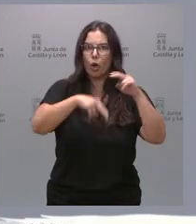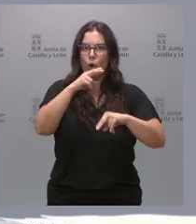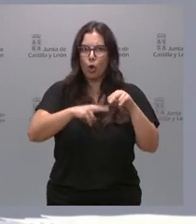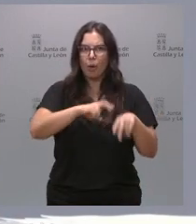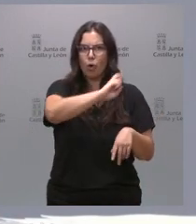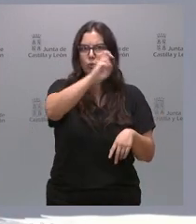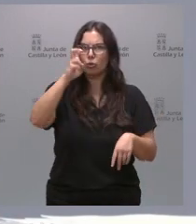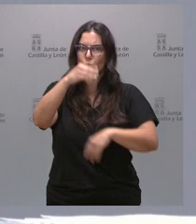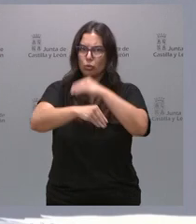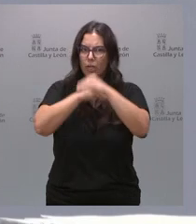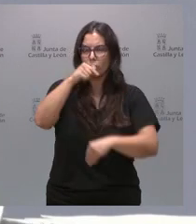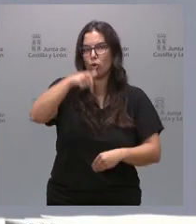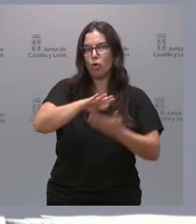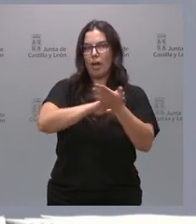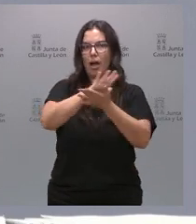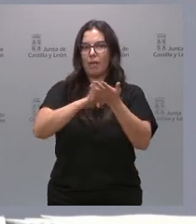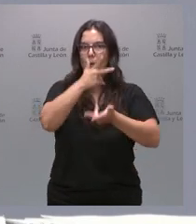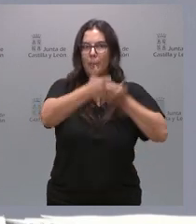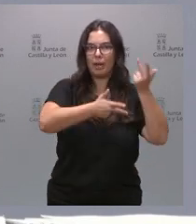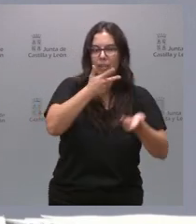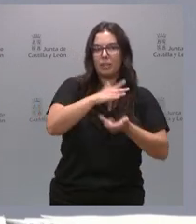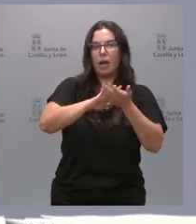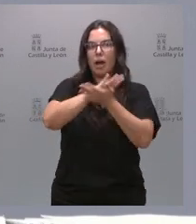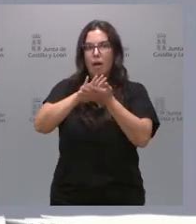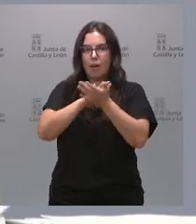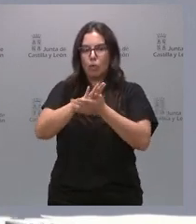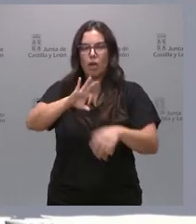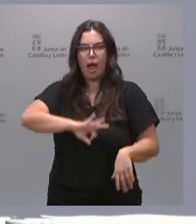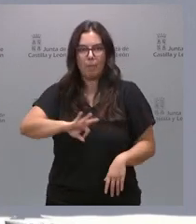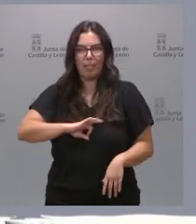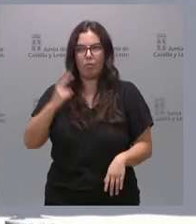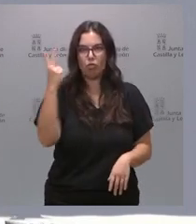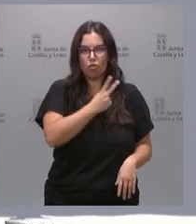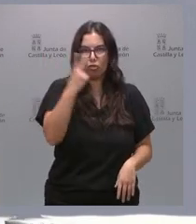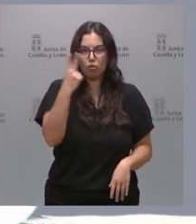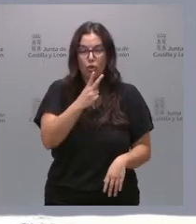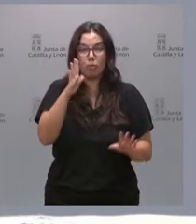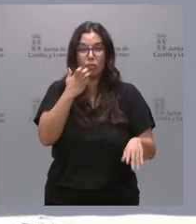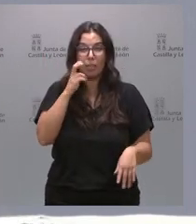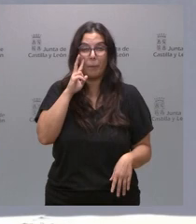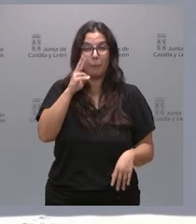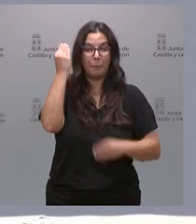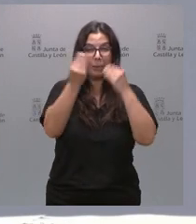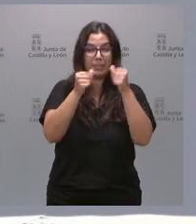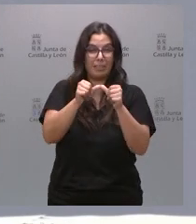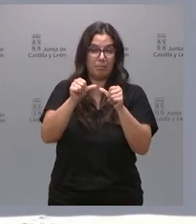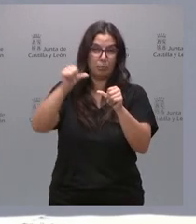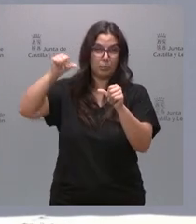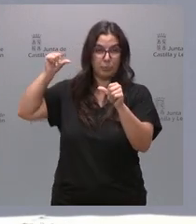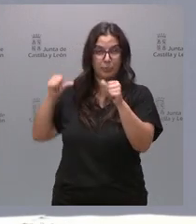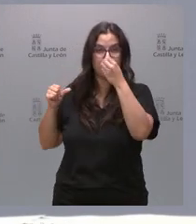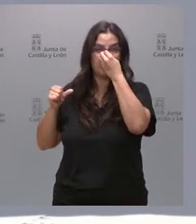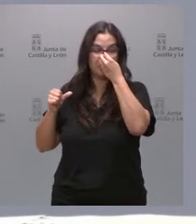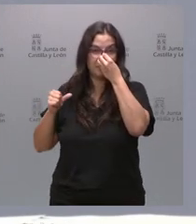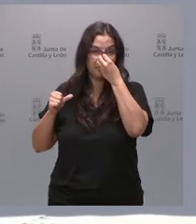otras localidades Hoy estamos hablando aquí de Benavente estamos hablando de Almazán pero si repasamos con más detalle pues